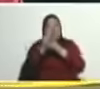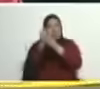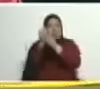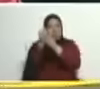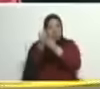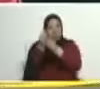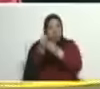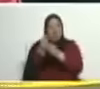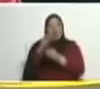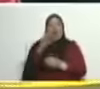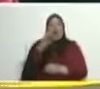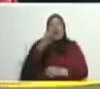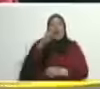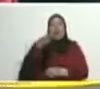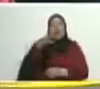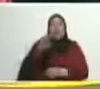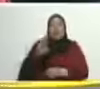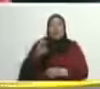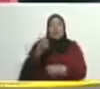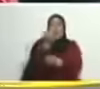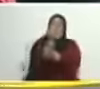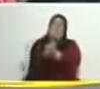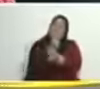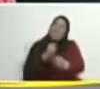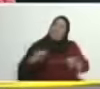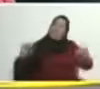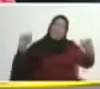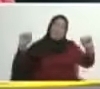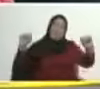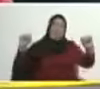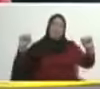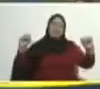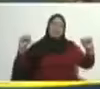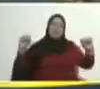a liberar del nazifascista.